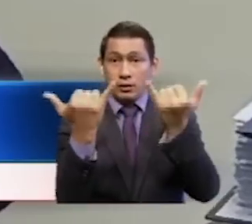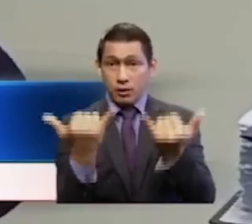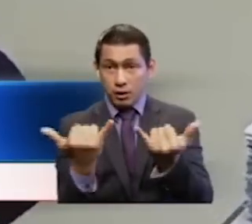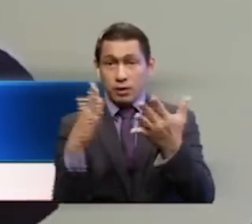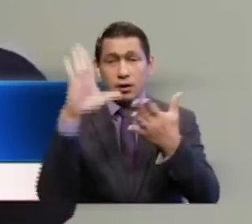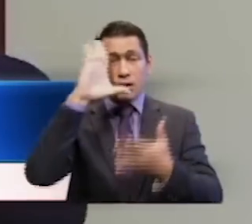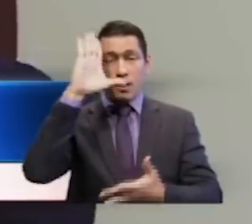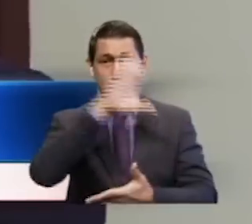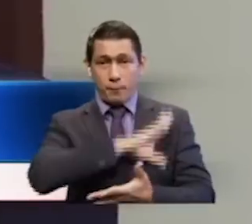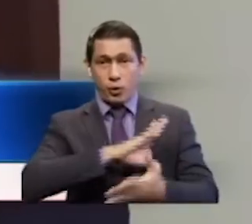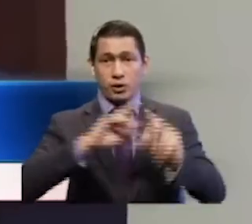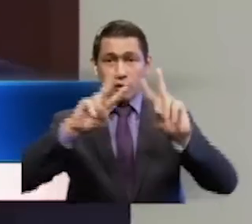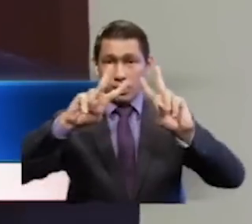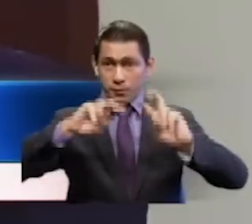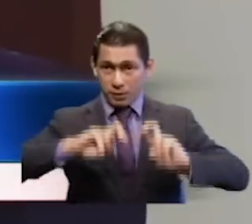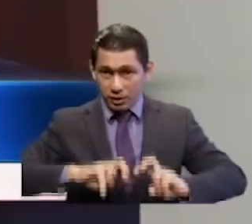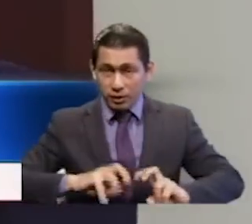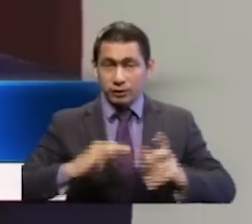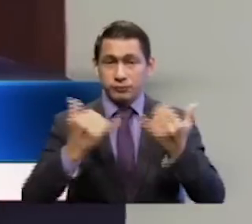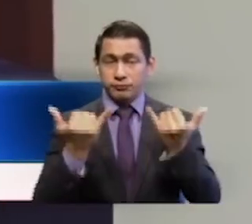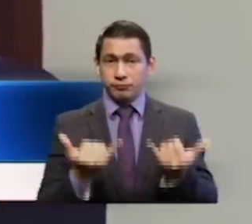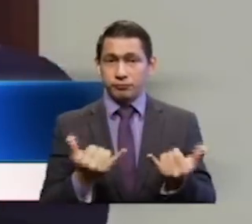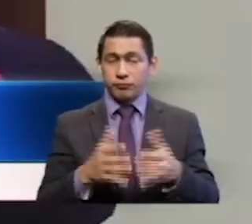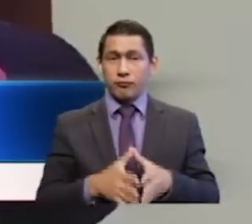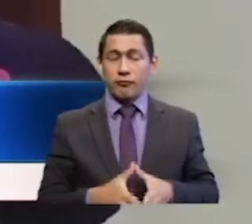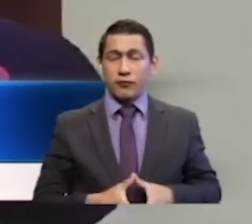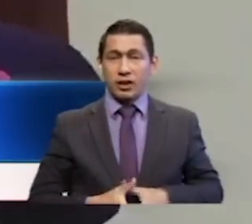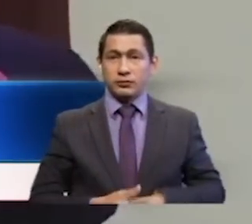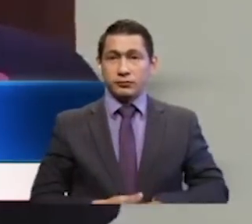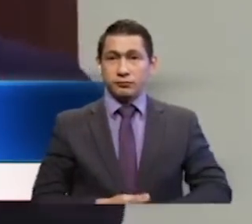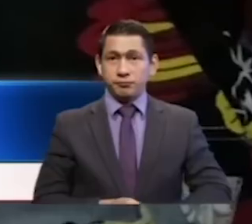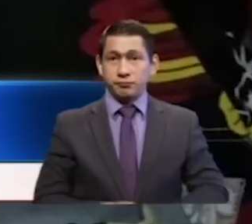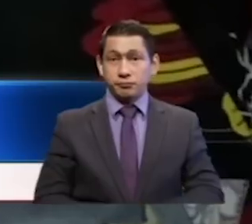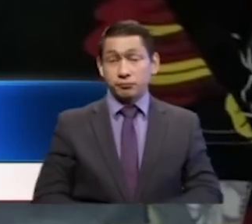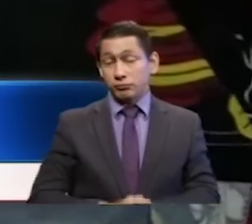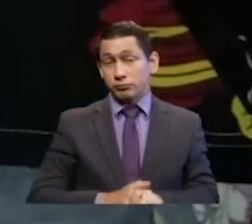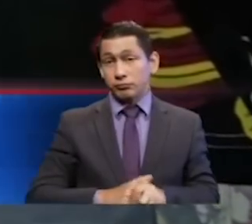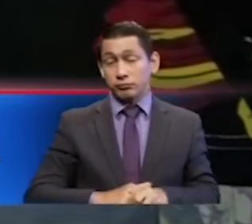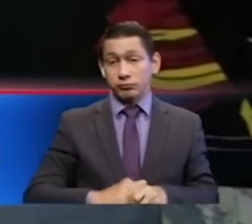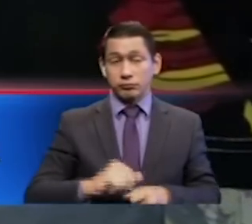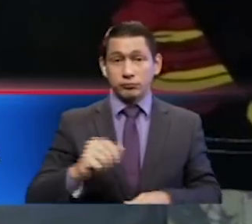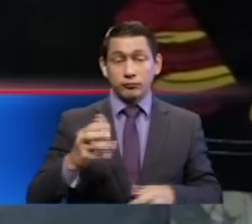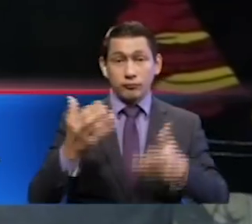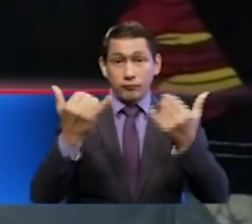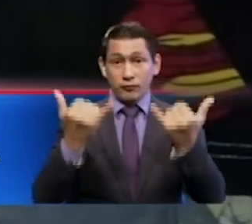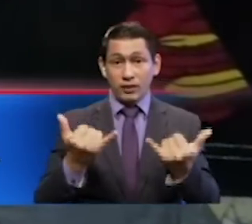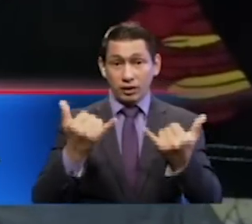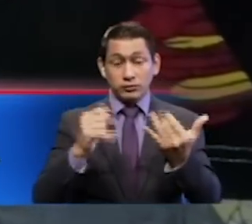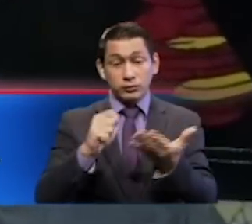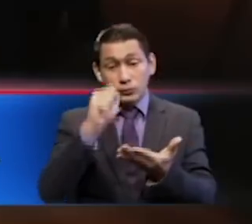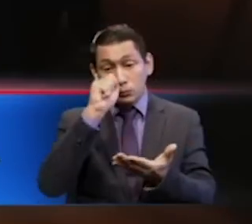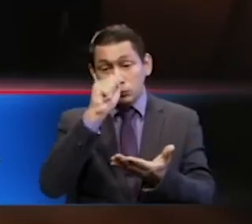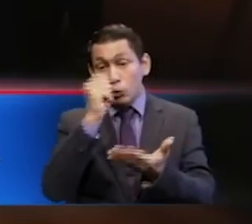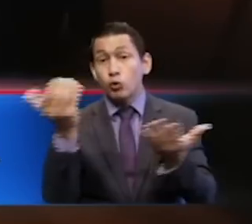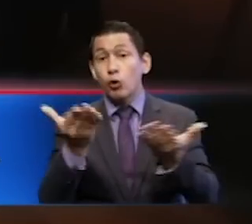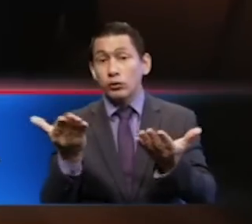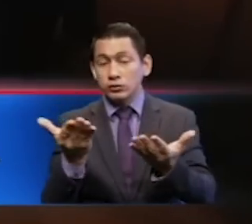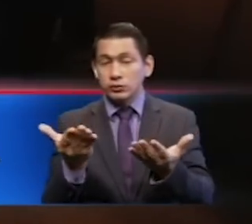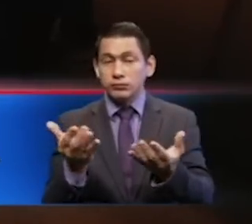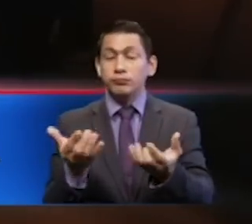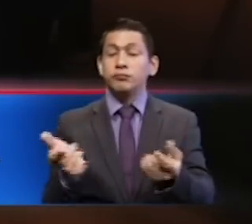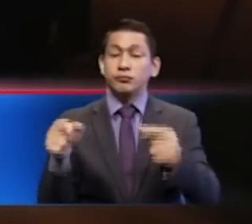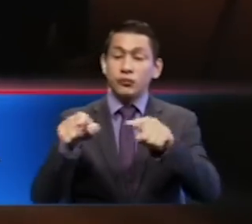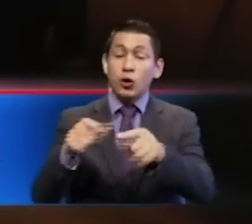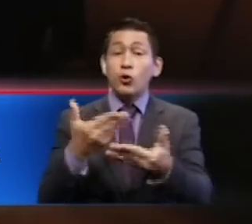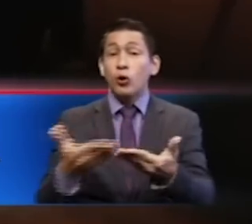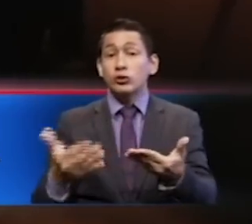encuentran en este tipo de actividades de este presunto sospechoso. Investigan la procedencia de la droga y objetos robados. El asesino, que